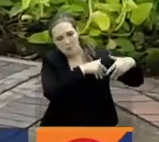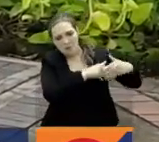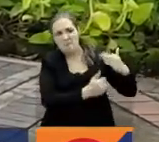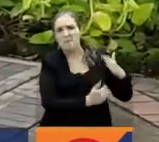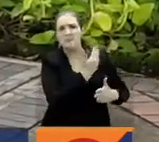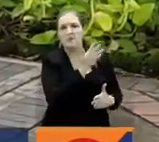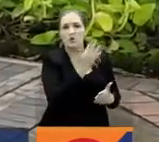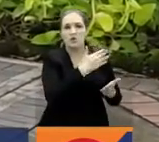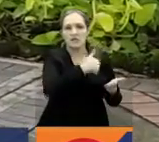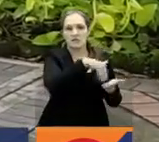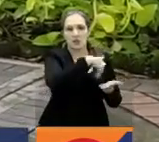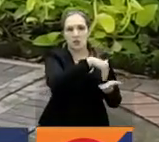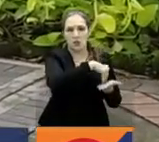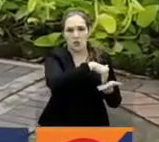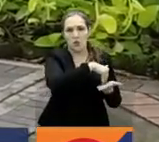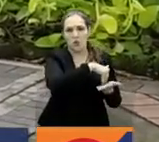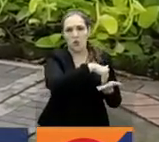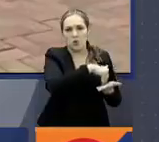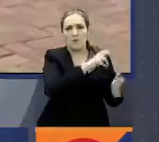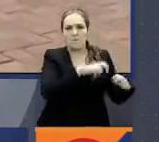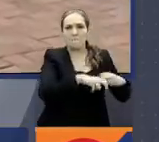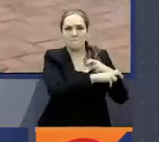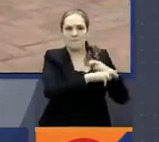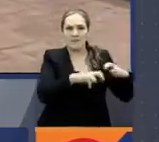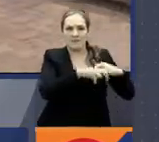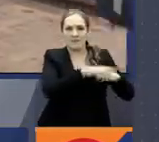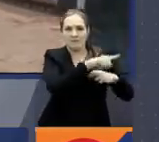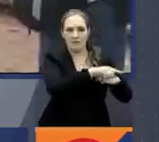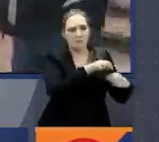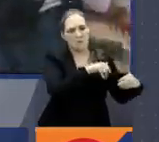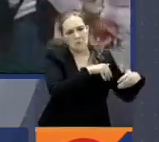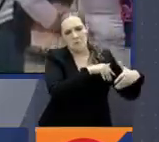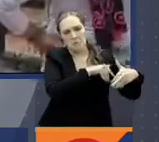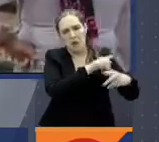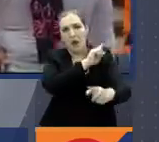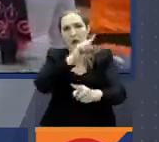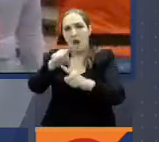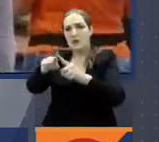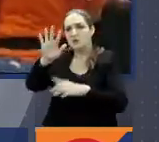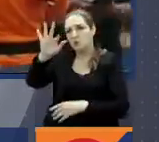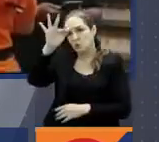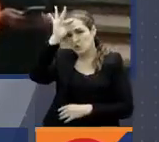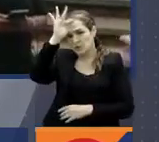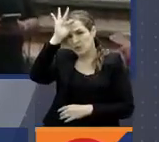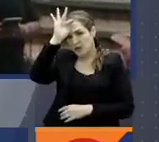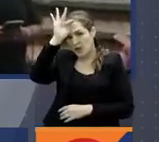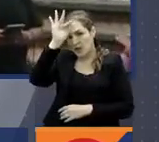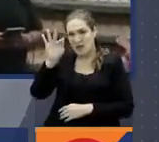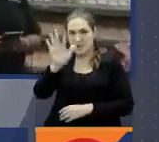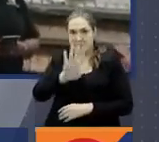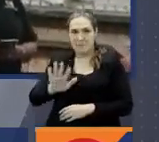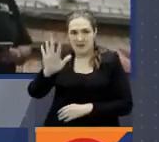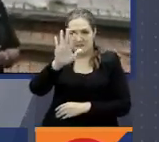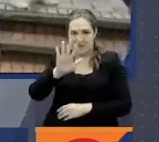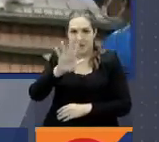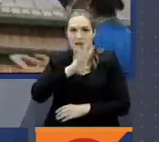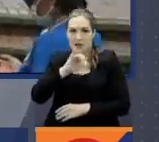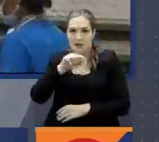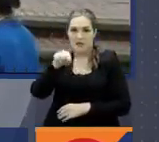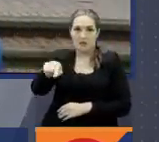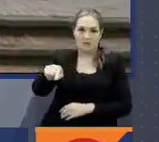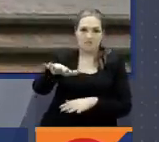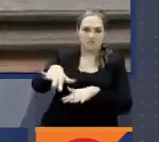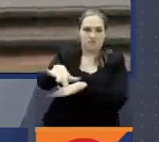ciudad, específicamente de la plazoleta de San Francisco, y culminará en el Hospital Departamental, esto en la calle Quinta, en donde habrá una